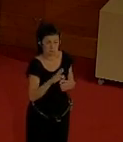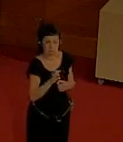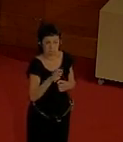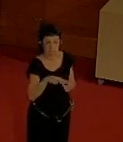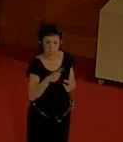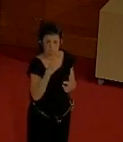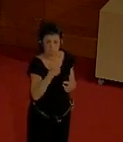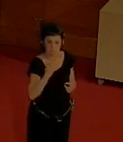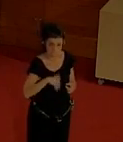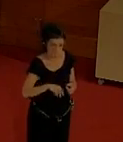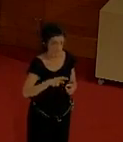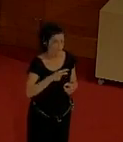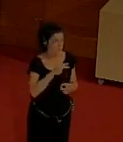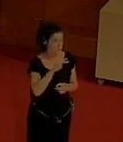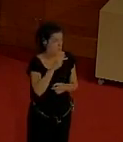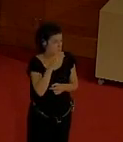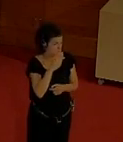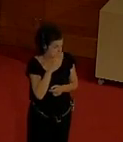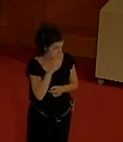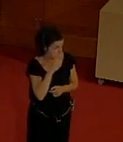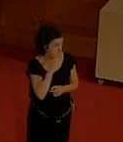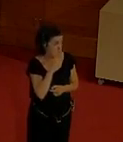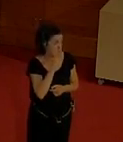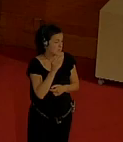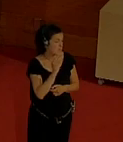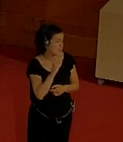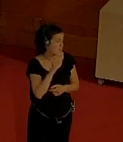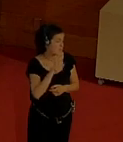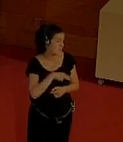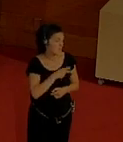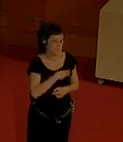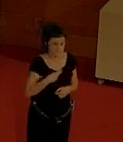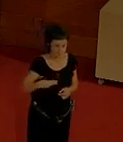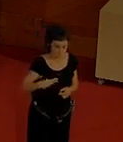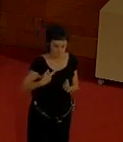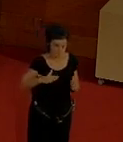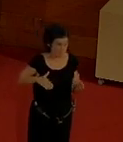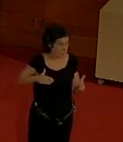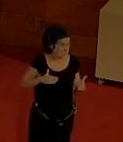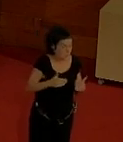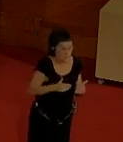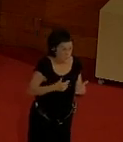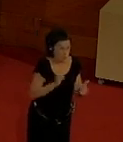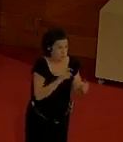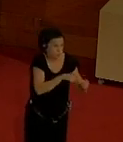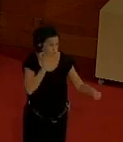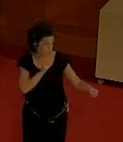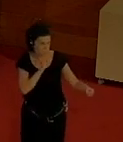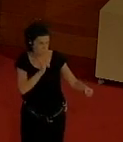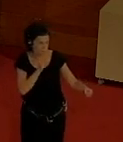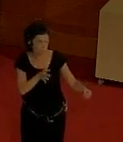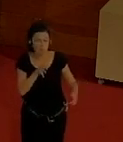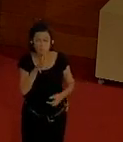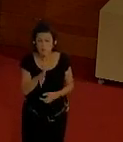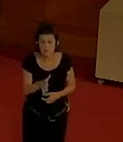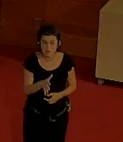y Nigeria Indonesia en el último segundo dice no no yo no quiero entrar porque no quieren entrar porque obviamente Indonesia forma